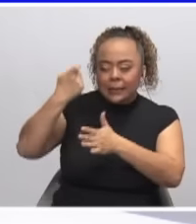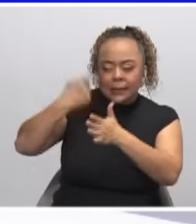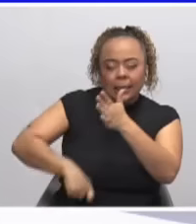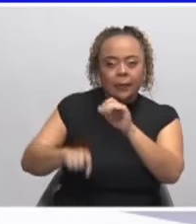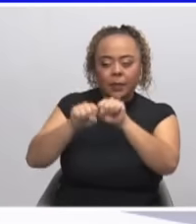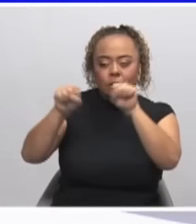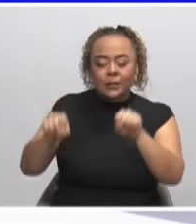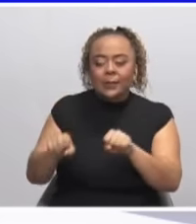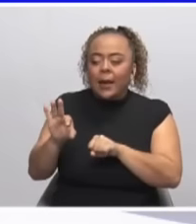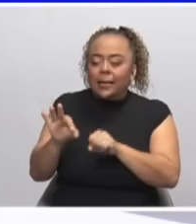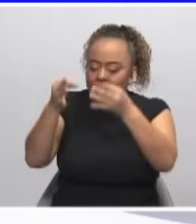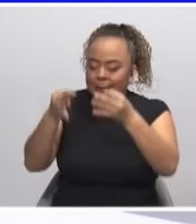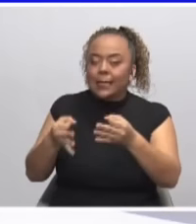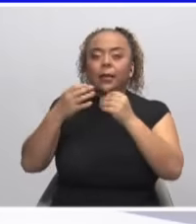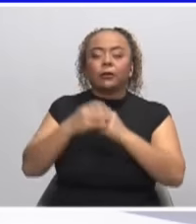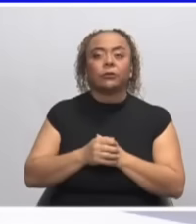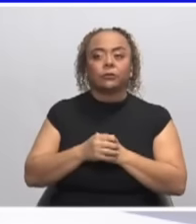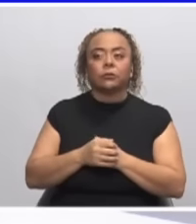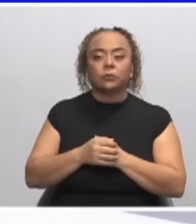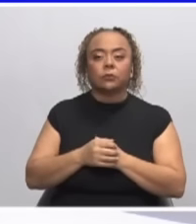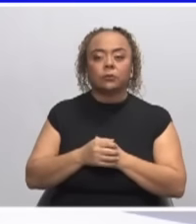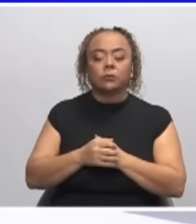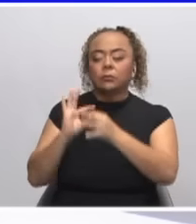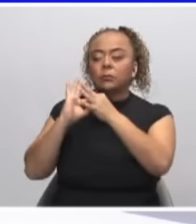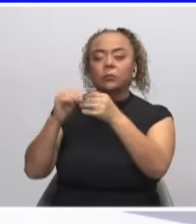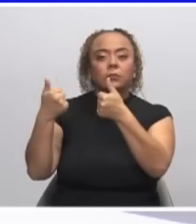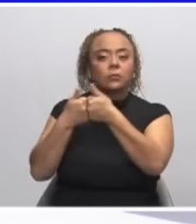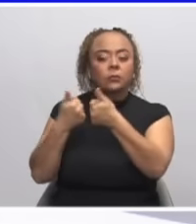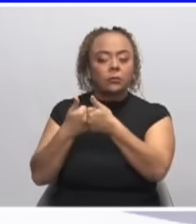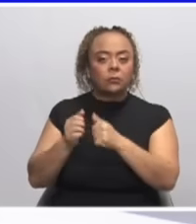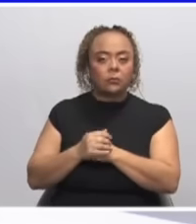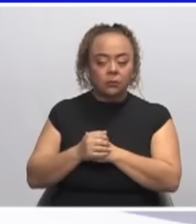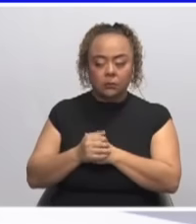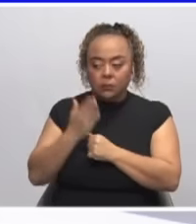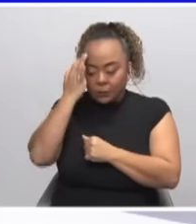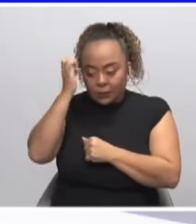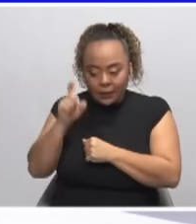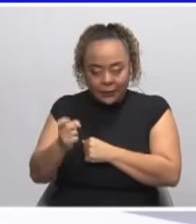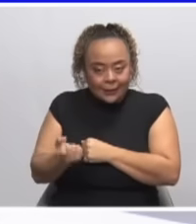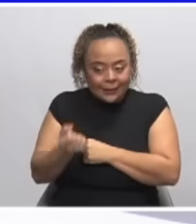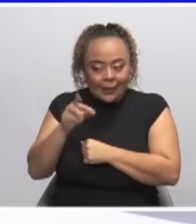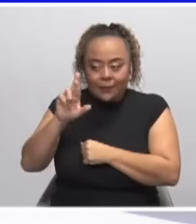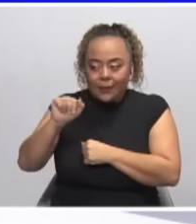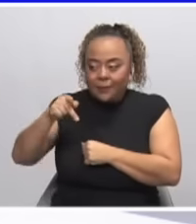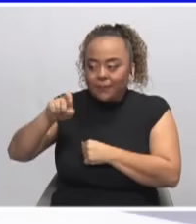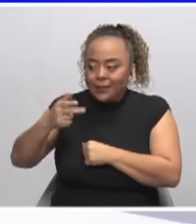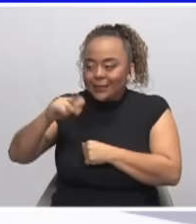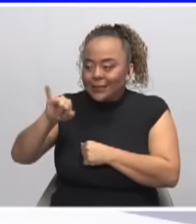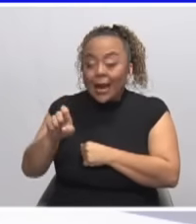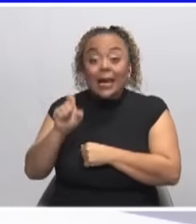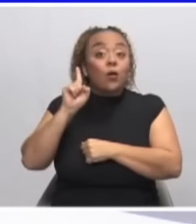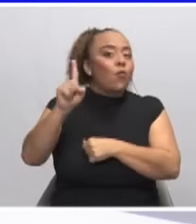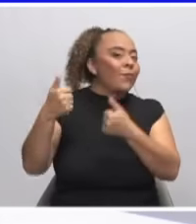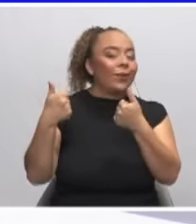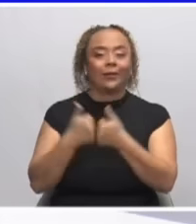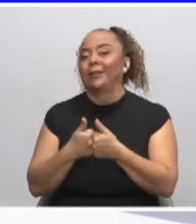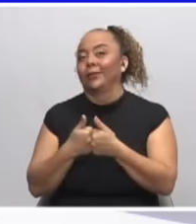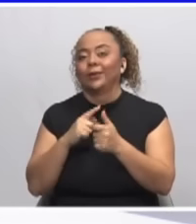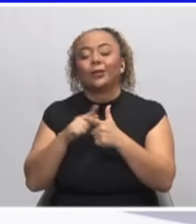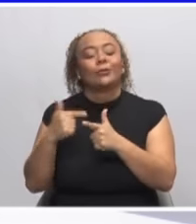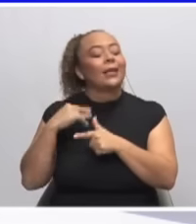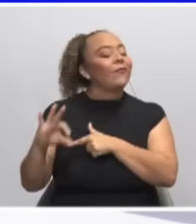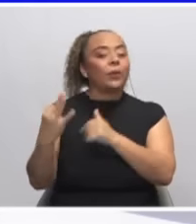un sistema escogido en cuanto al partido como tal porque hay que entender que es un repechaje es un partido entonces hay formma